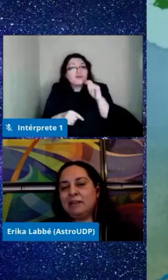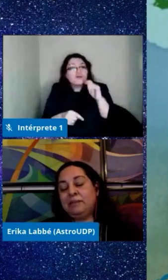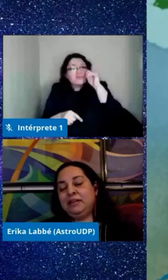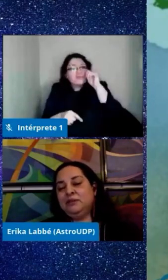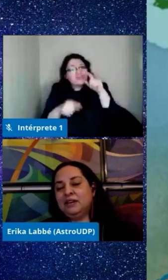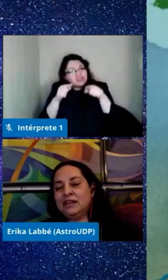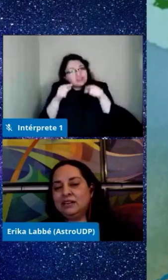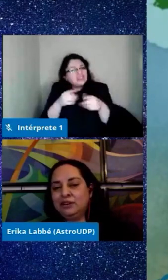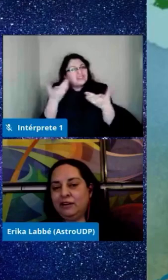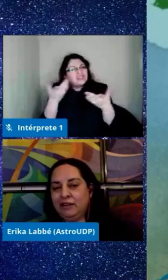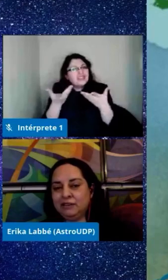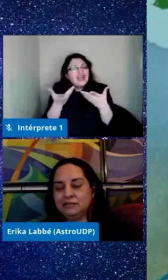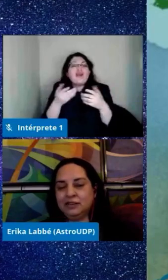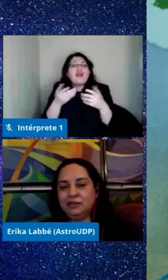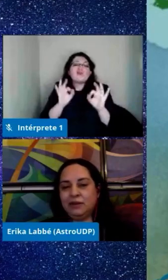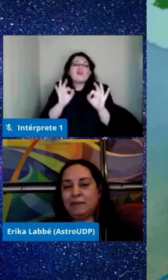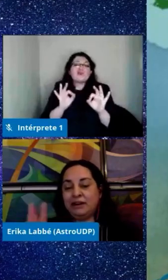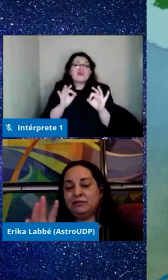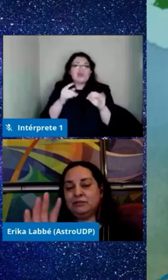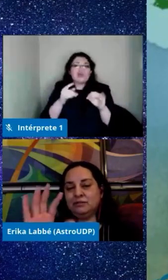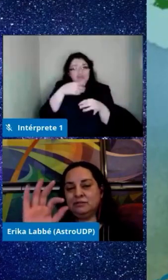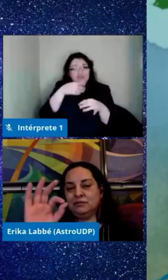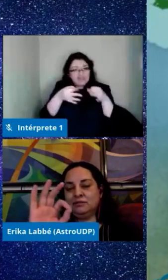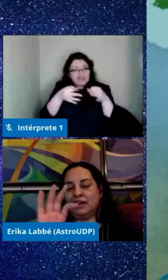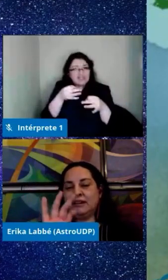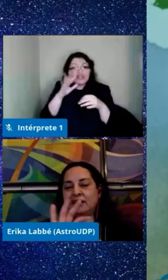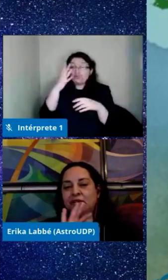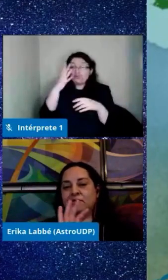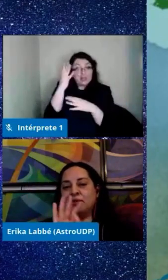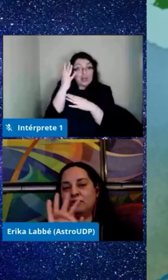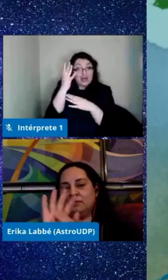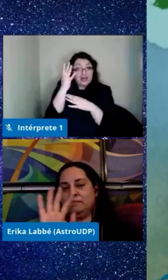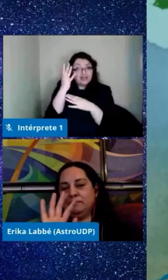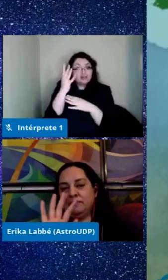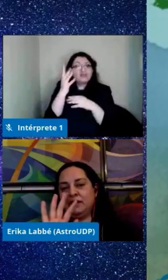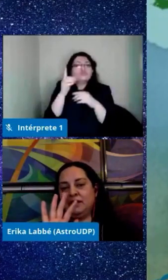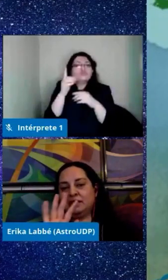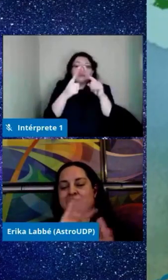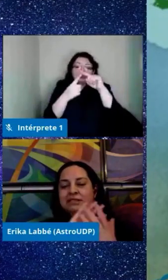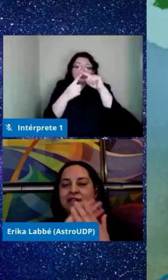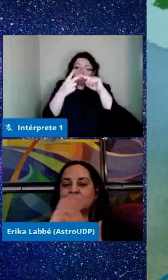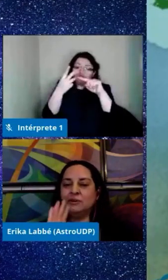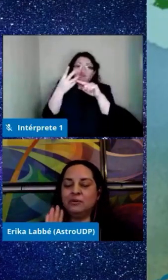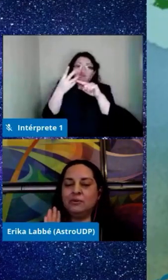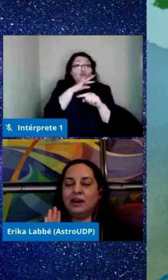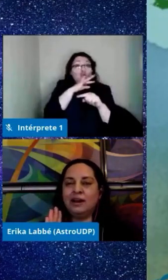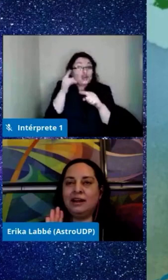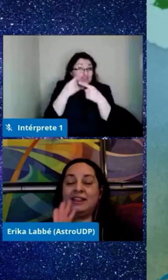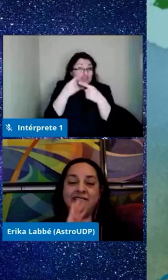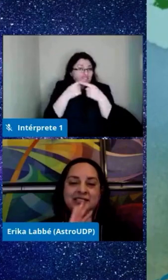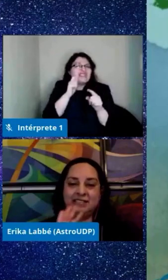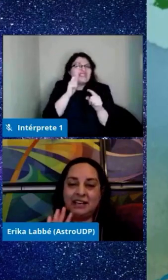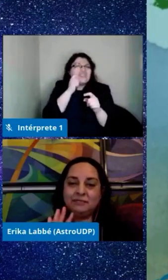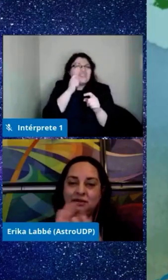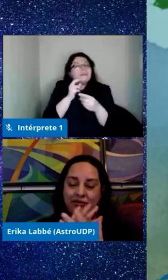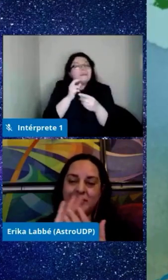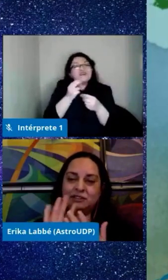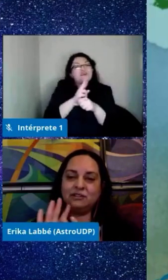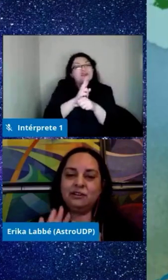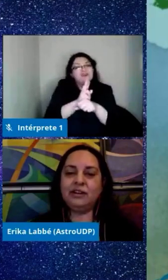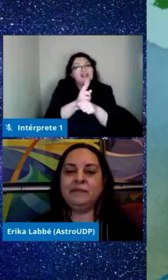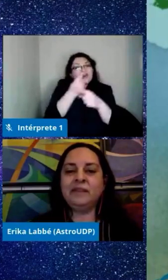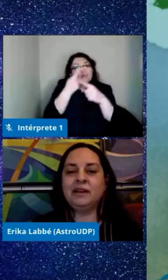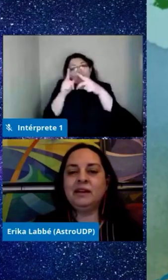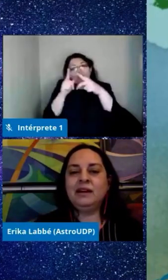representa el espíritu del que les estoy hablando. Es una mano con cada dedo de un color, representando la diversidad por los